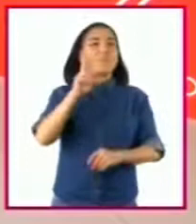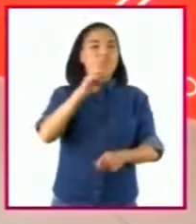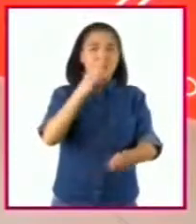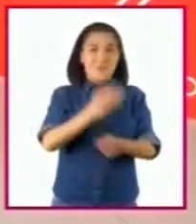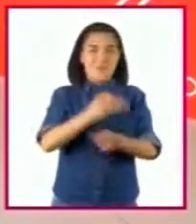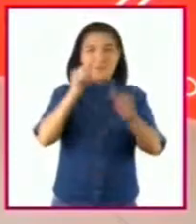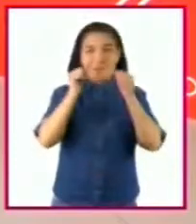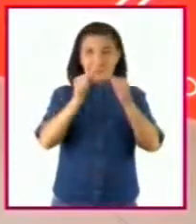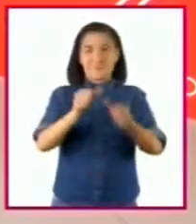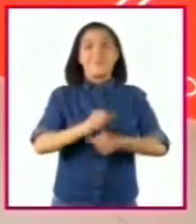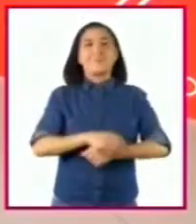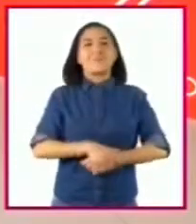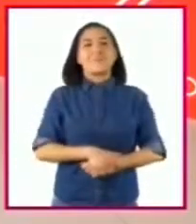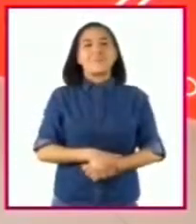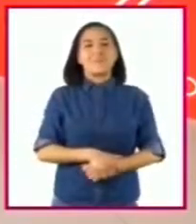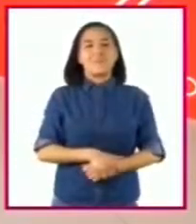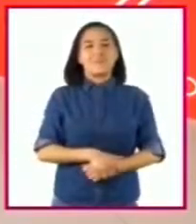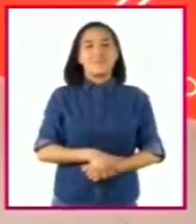mucha atención.